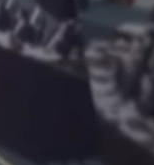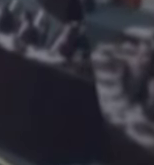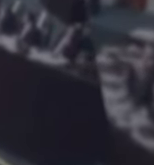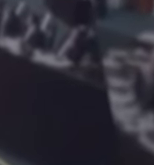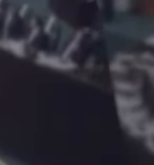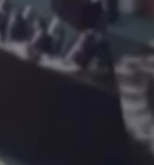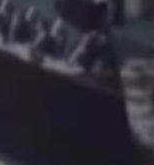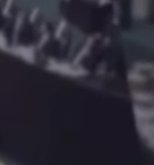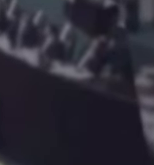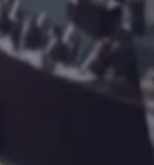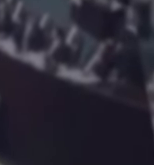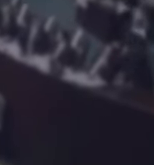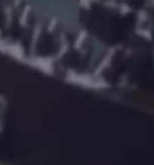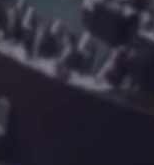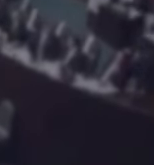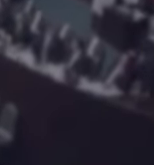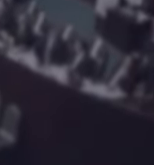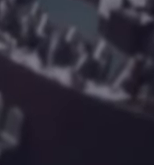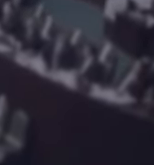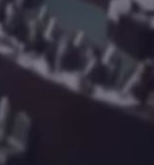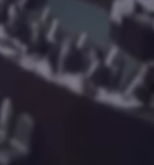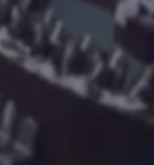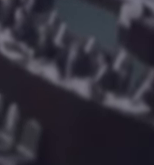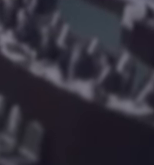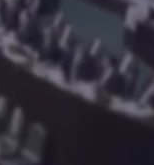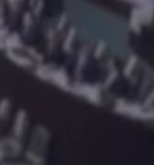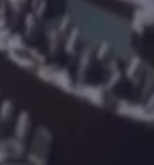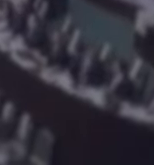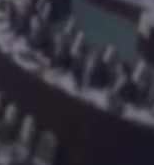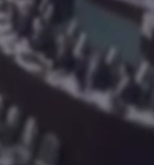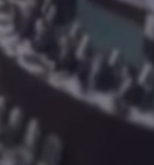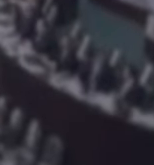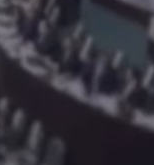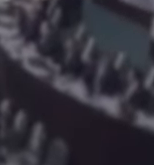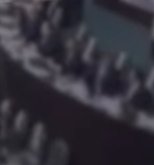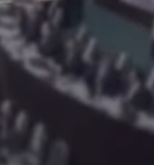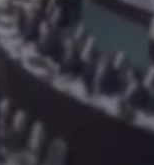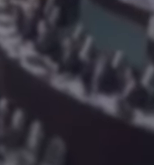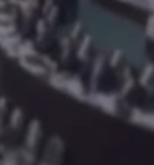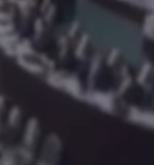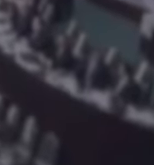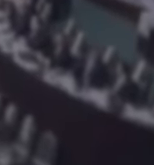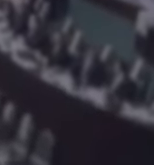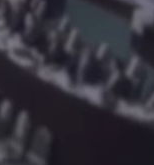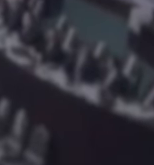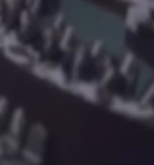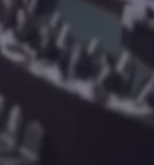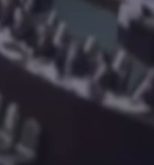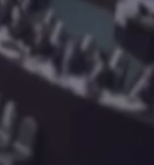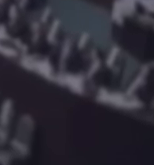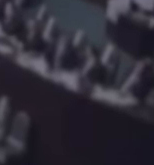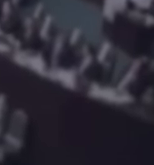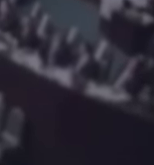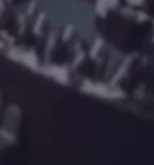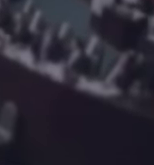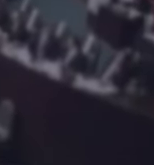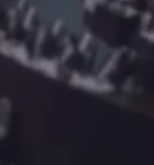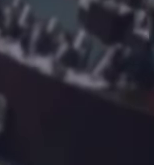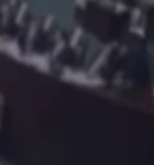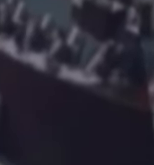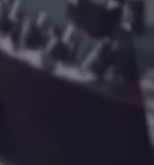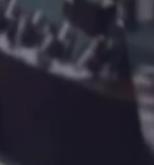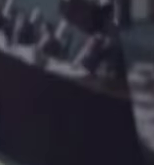La inflación en México, como en muchas otras partes del mundo, está presionando nuestra economía. Y para esto, los bancos centrales, y en este